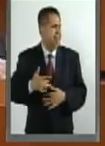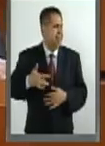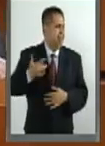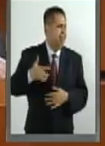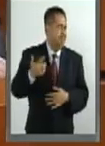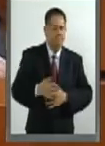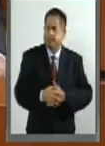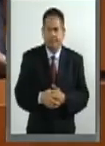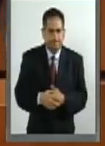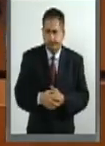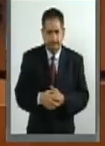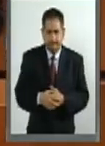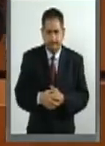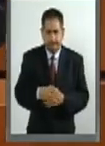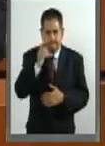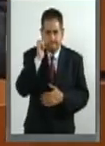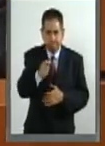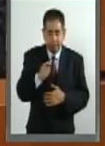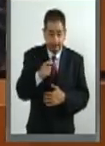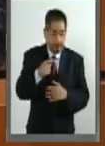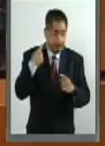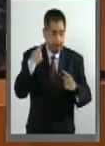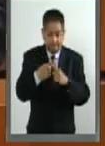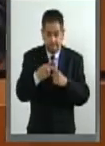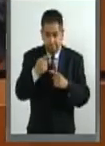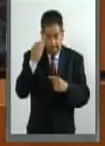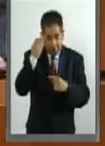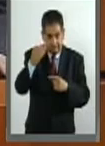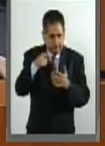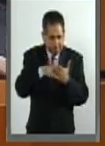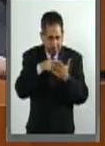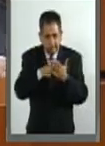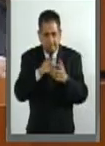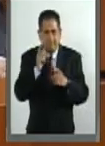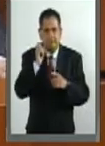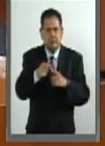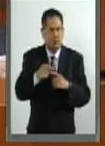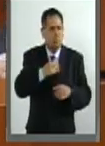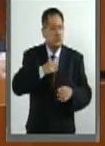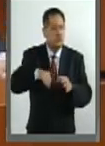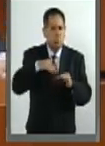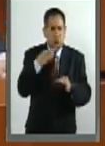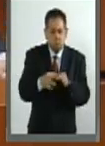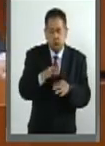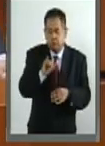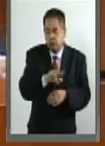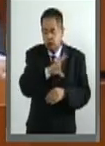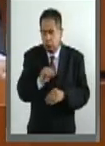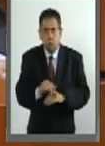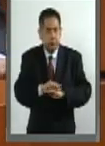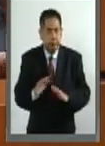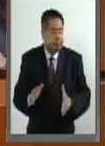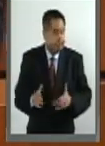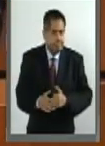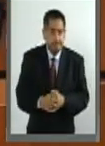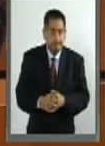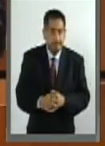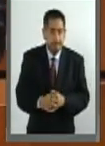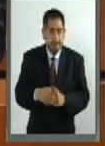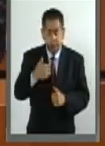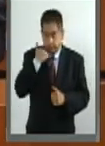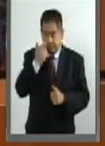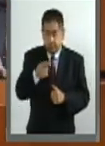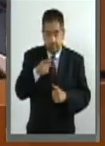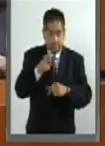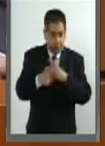Lo que estaba al análisis, lo que estuvo todo el momento, todo el tiempo al análisis, es si cumple los requisitos. Si nosotros queremos